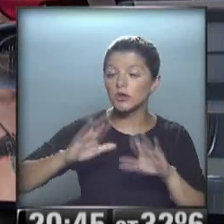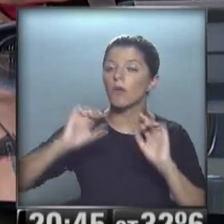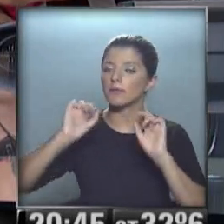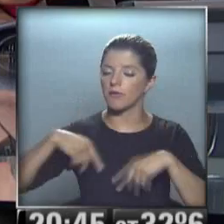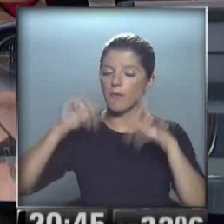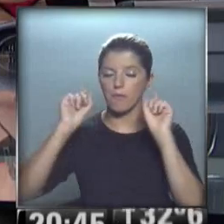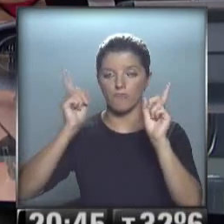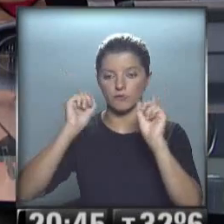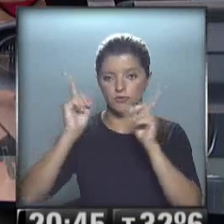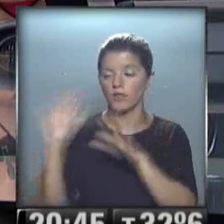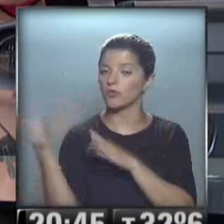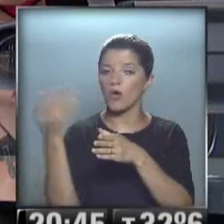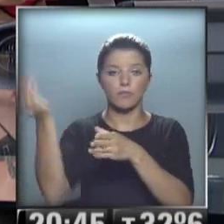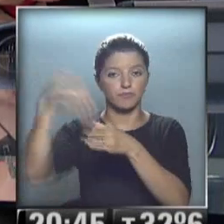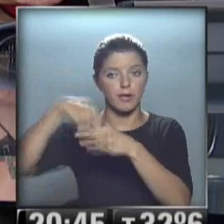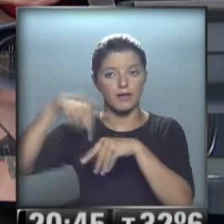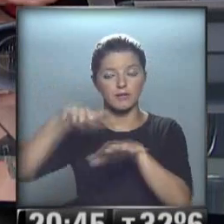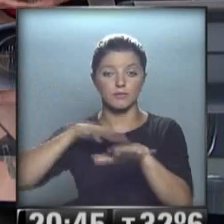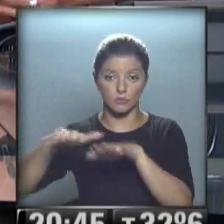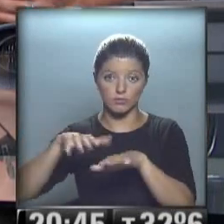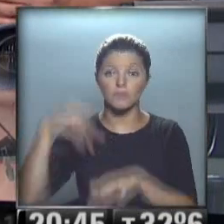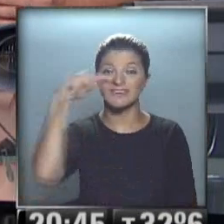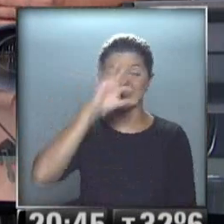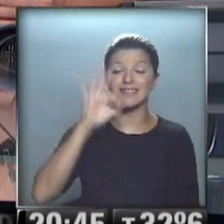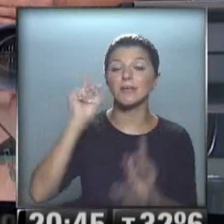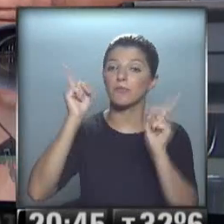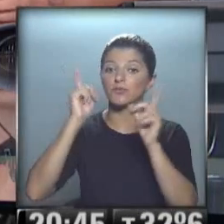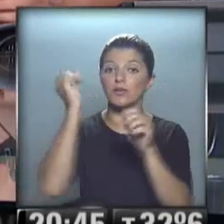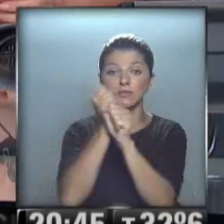a los docentes que se quedaron sin trabajo. 70 se quedaron sin trabajo del Guido Hispano.